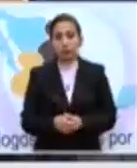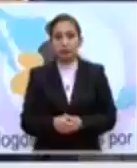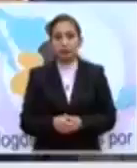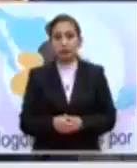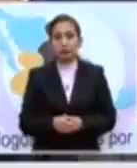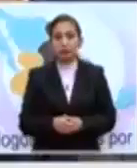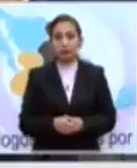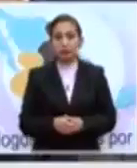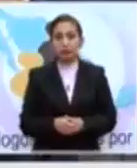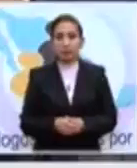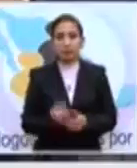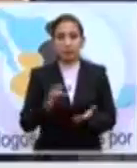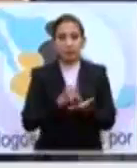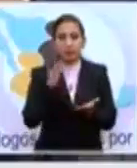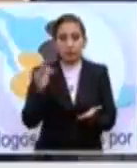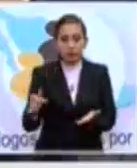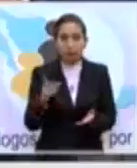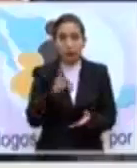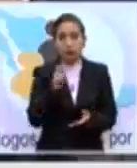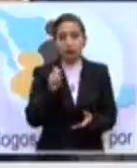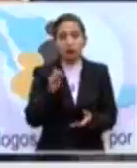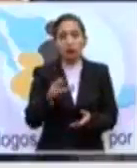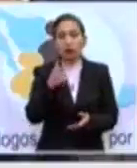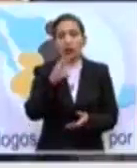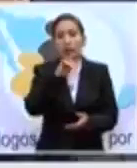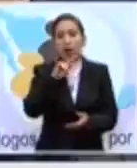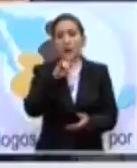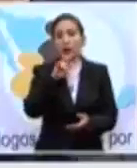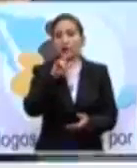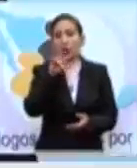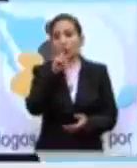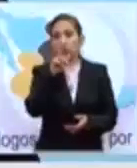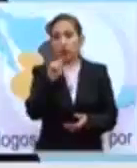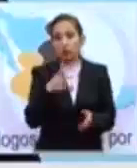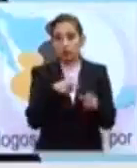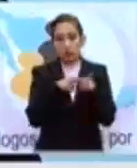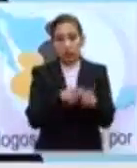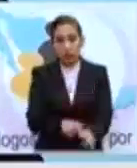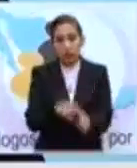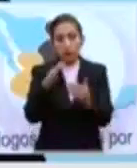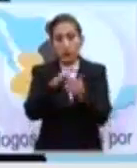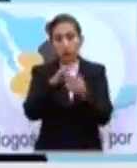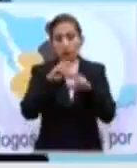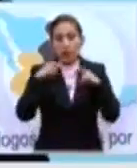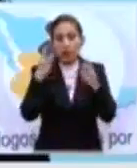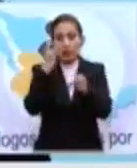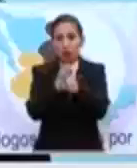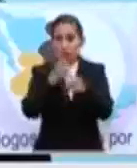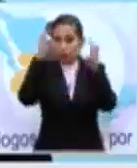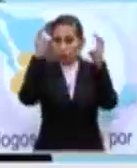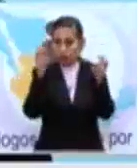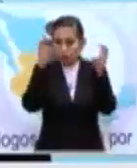¿Es cuánto? Gracias, doctor Javier Lozano Herrera. Seguimos con la mesa, vamos al segundo tema. Estamos